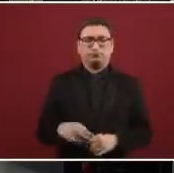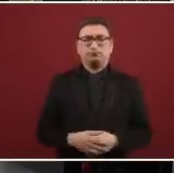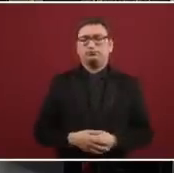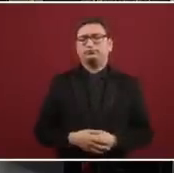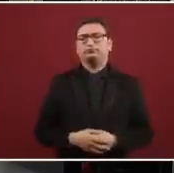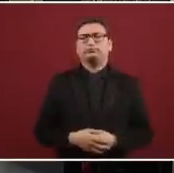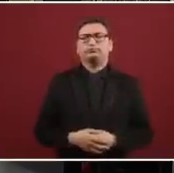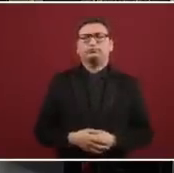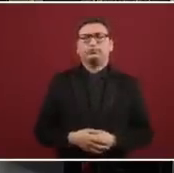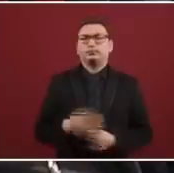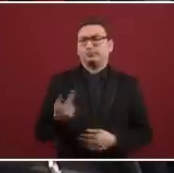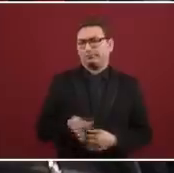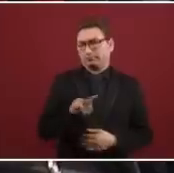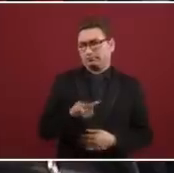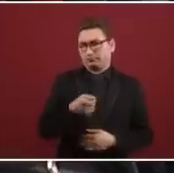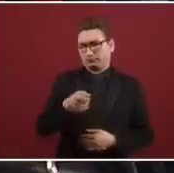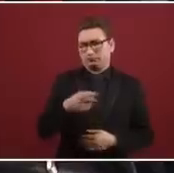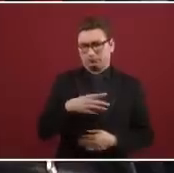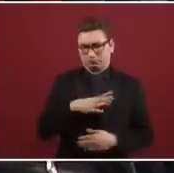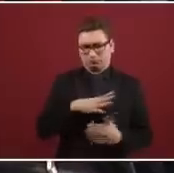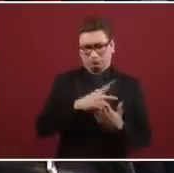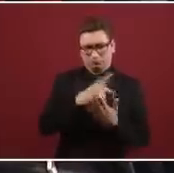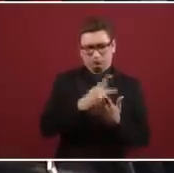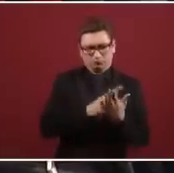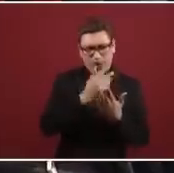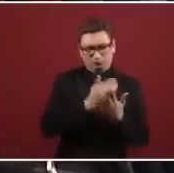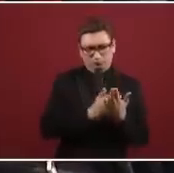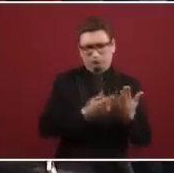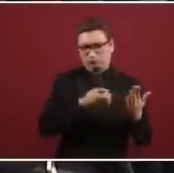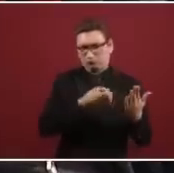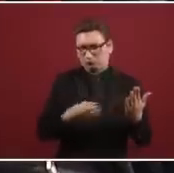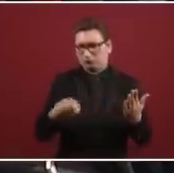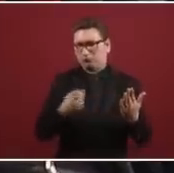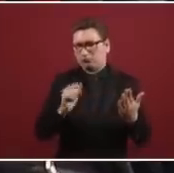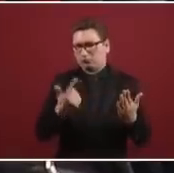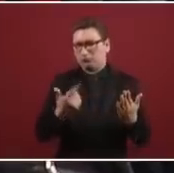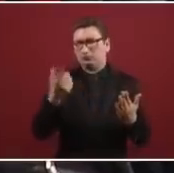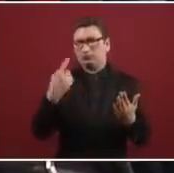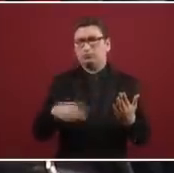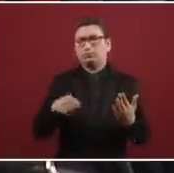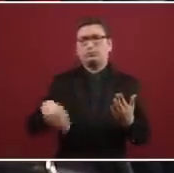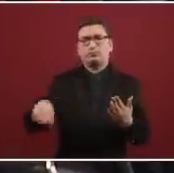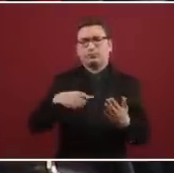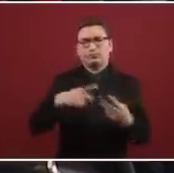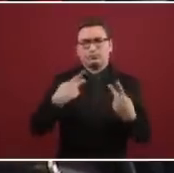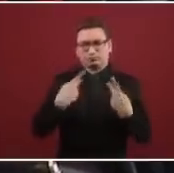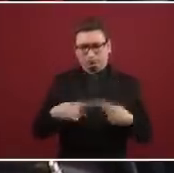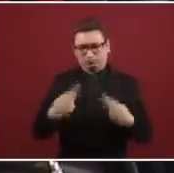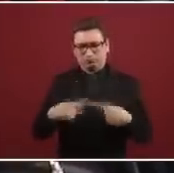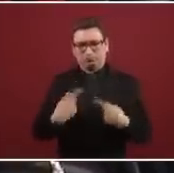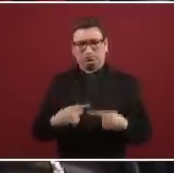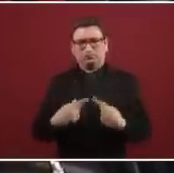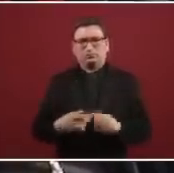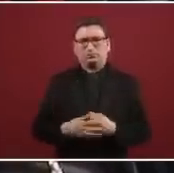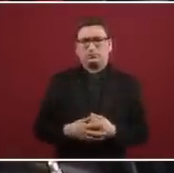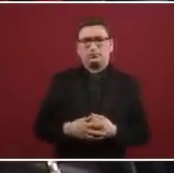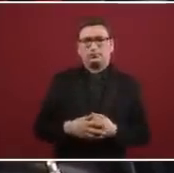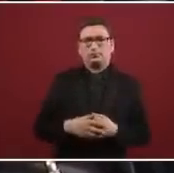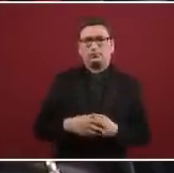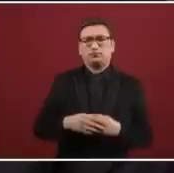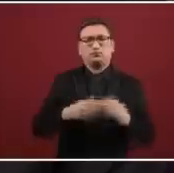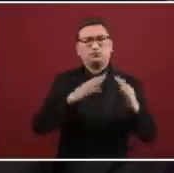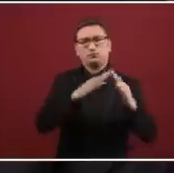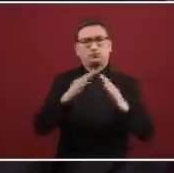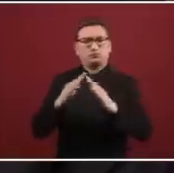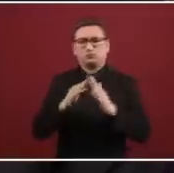Preguntarle a usted si tiene un plan o una recomendación específica para la atención a los desplazados forzados de la violencia en